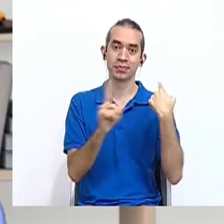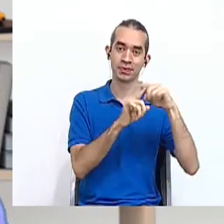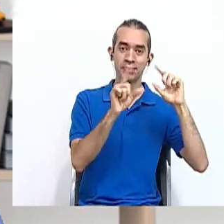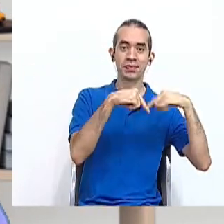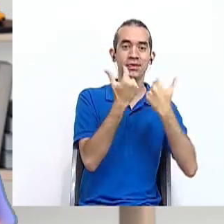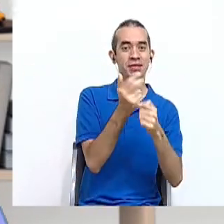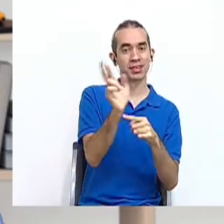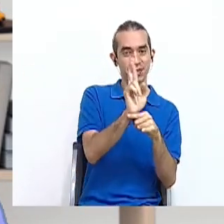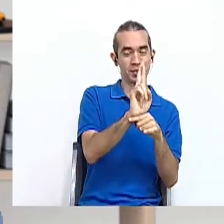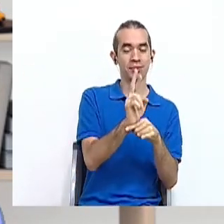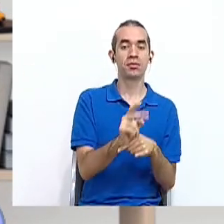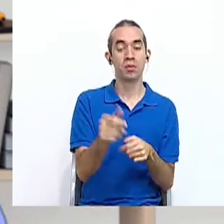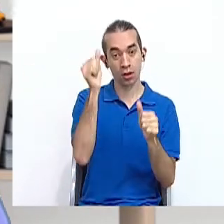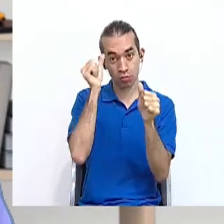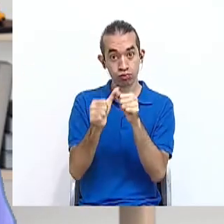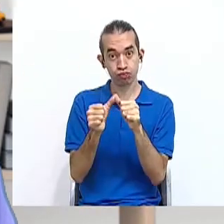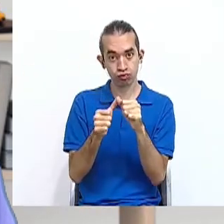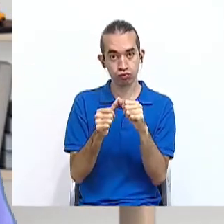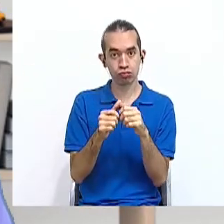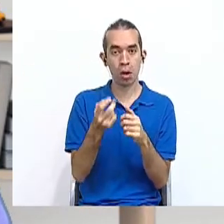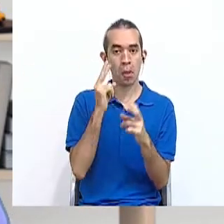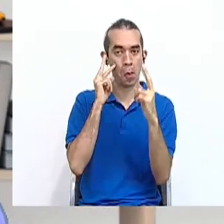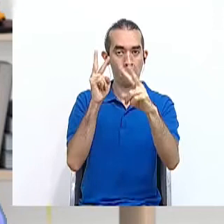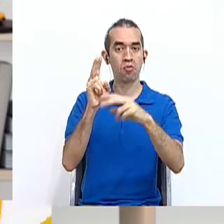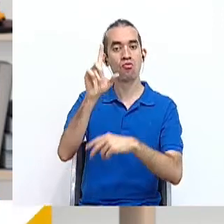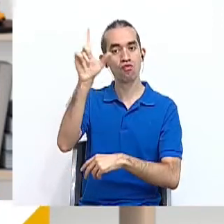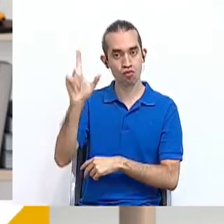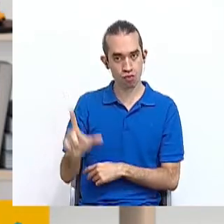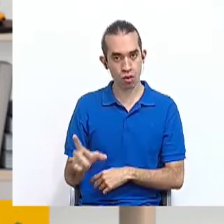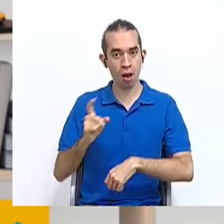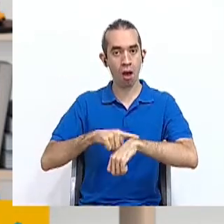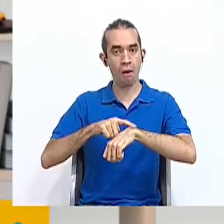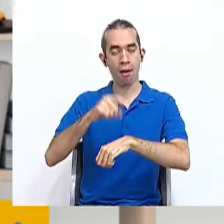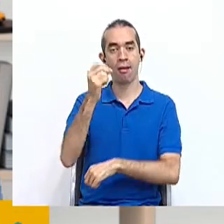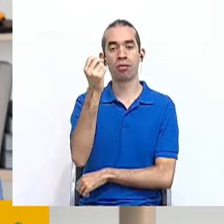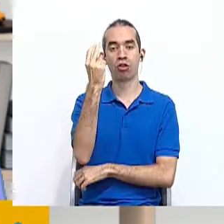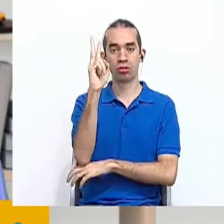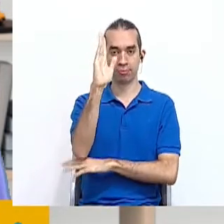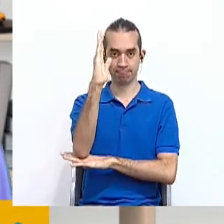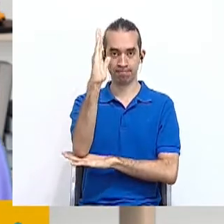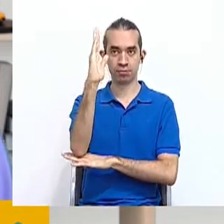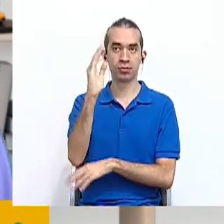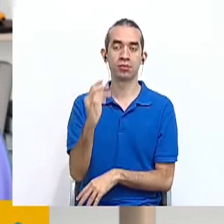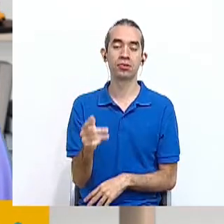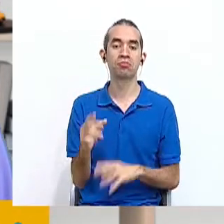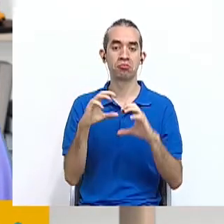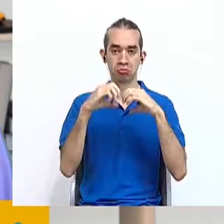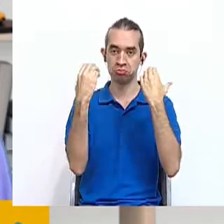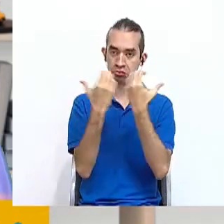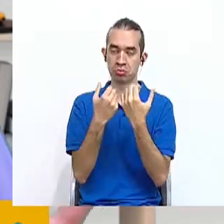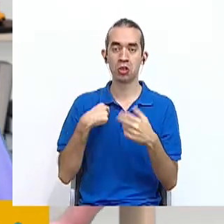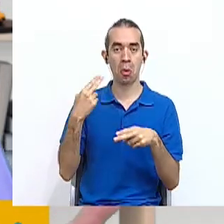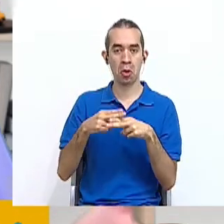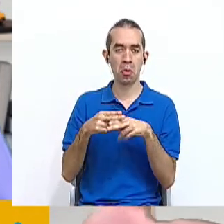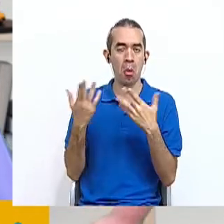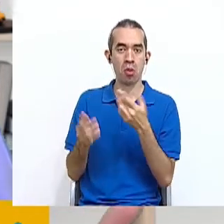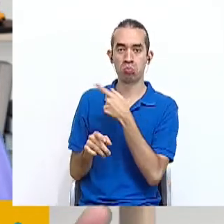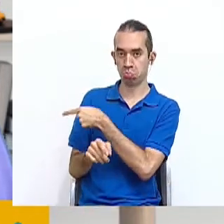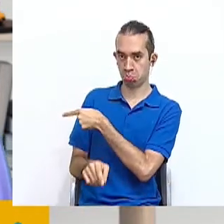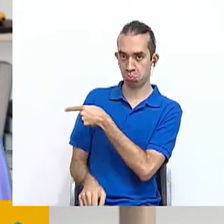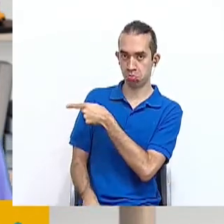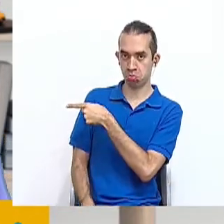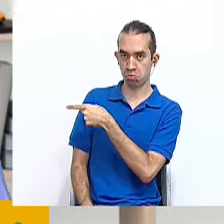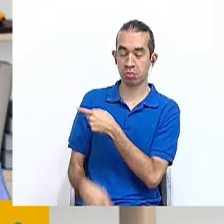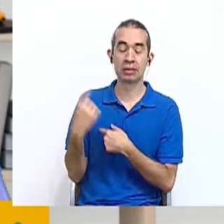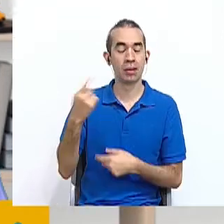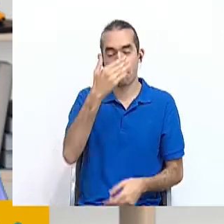Repetel. Recuerde que nos reunimos todos los lunes a partir de las 12 de mediodía para las clases. Mi nombre es Alan Morales, siempre se me olvida